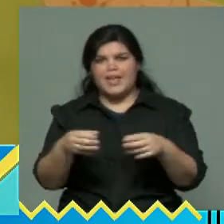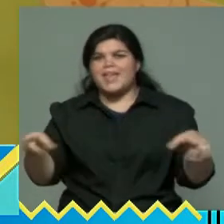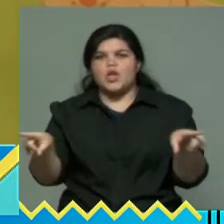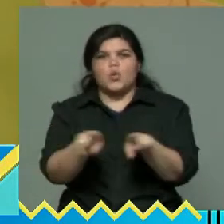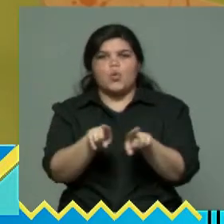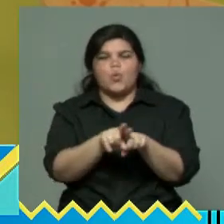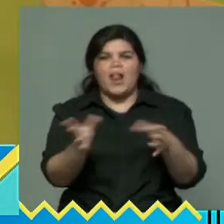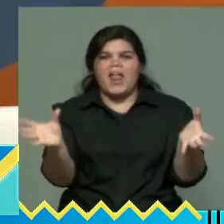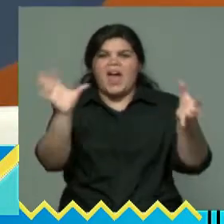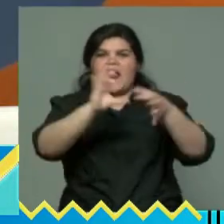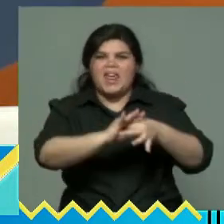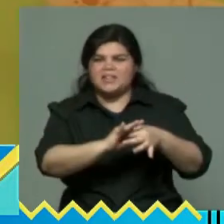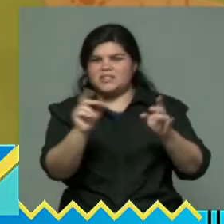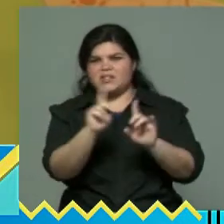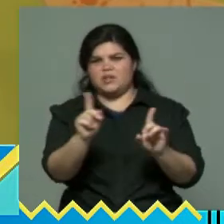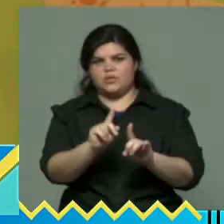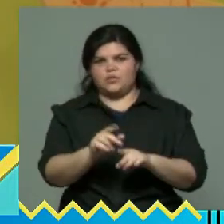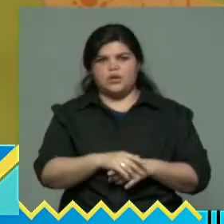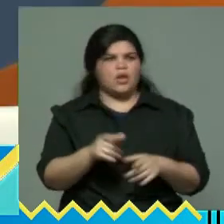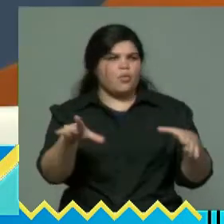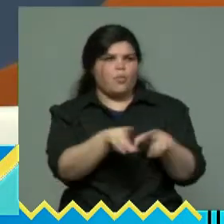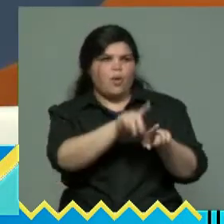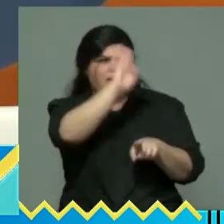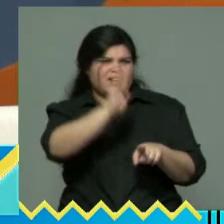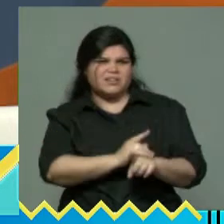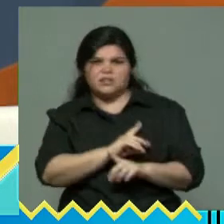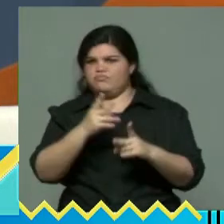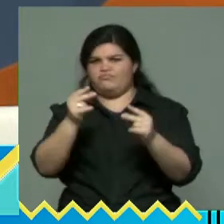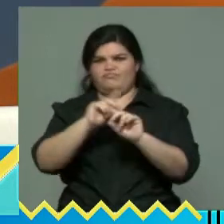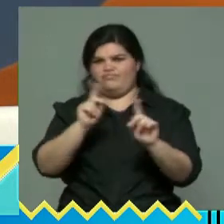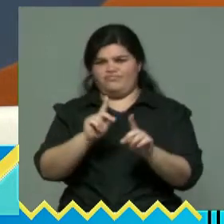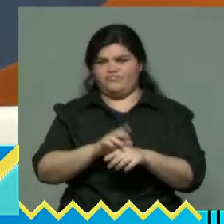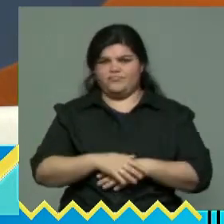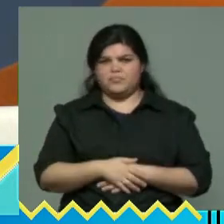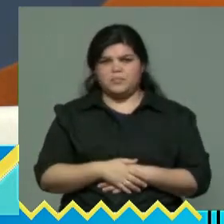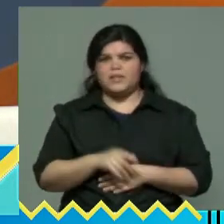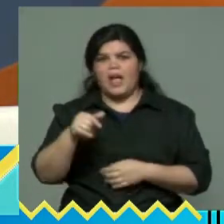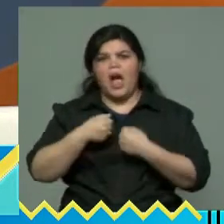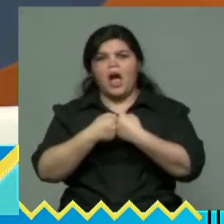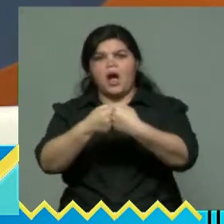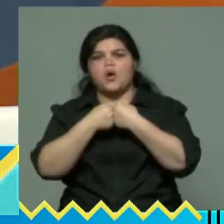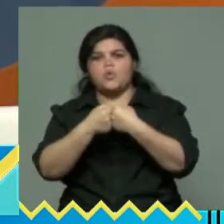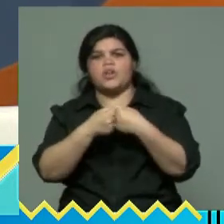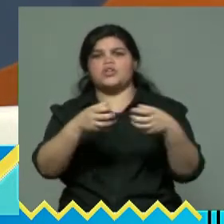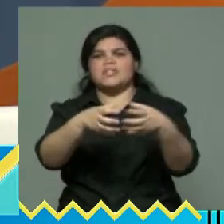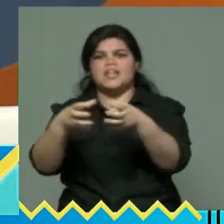Alianza, probablemente... Ni lo de Brasil. Ni lo de Brasil. Va a ir por acuerdos sectoriales porque el sindicalismo